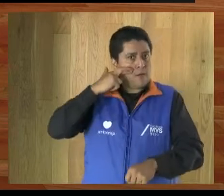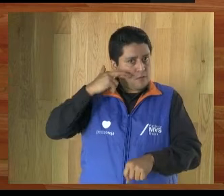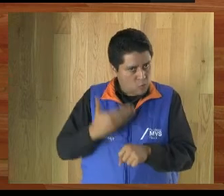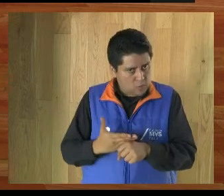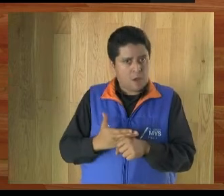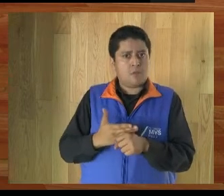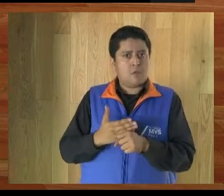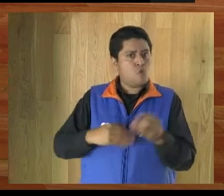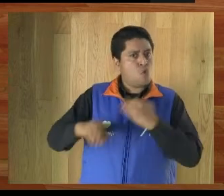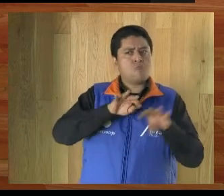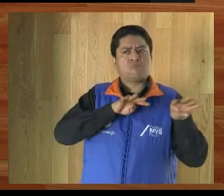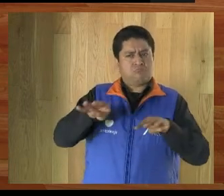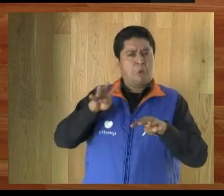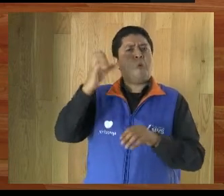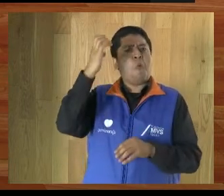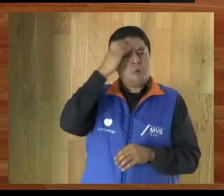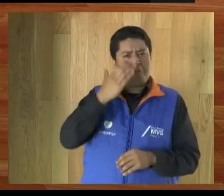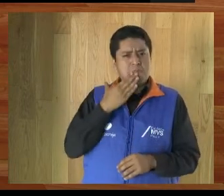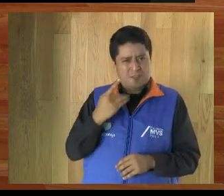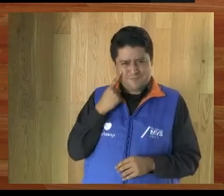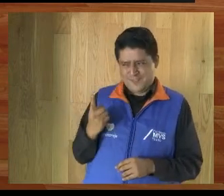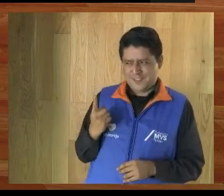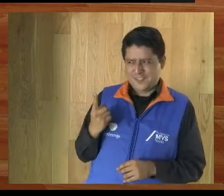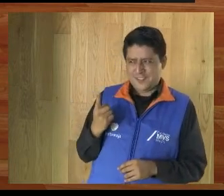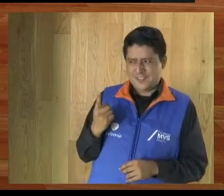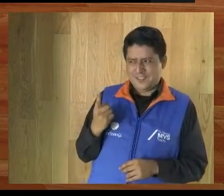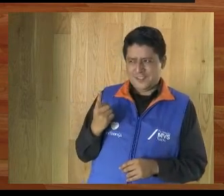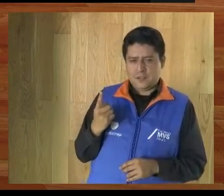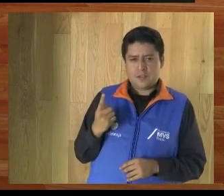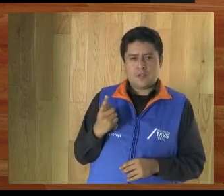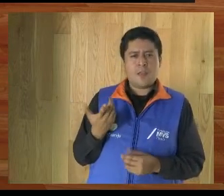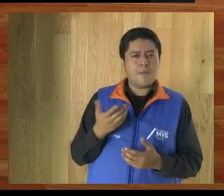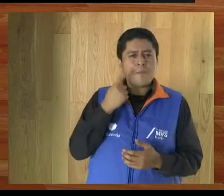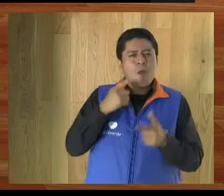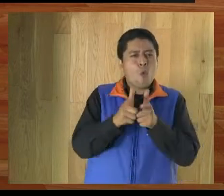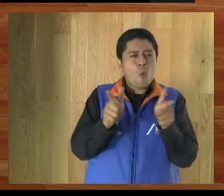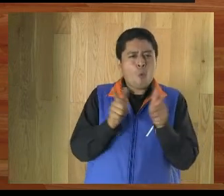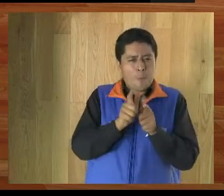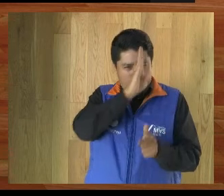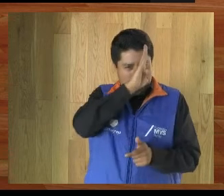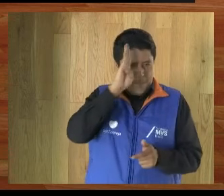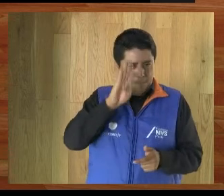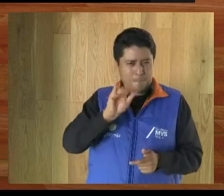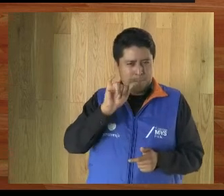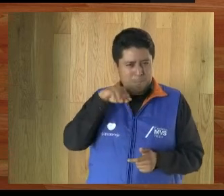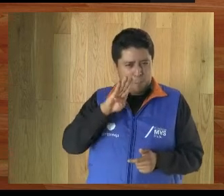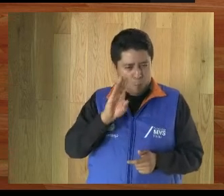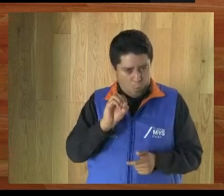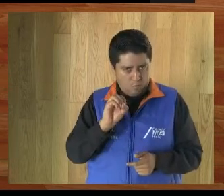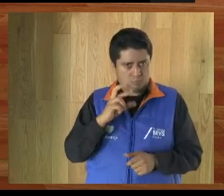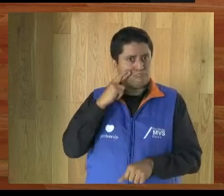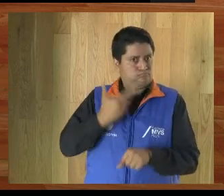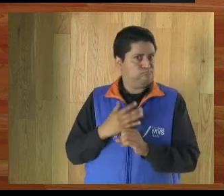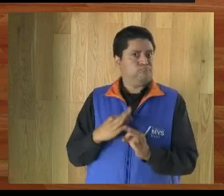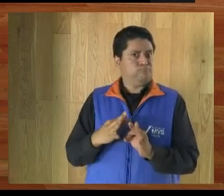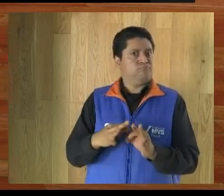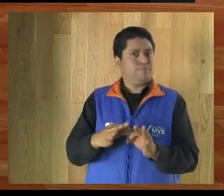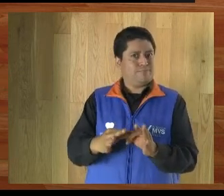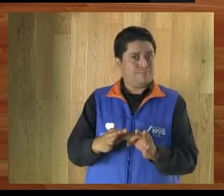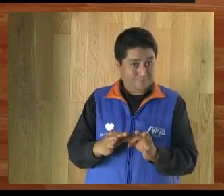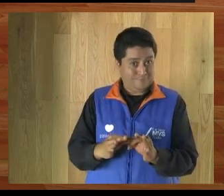cómo coinciden las más reputadas. Por ejemplo, Grupo Bimbo también es más responsable.